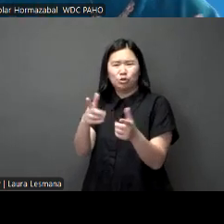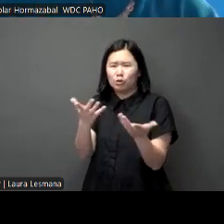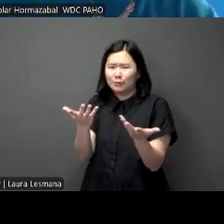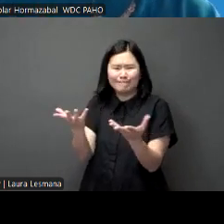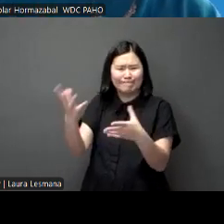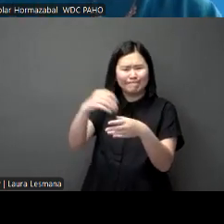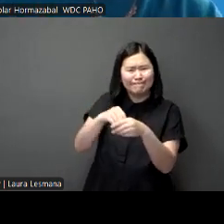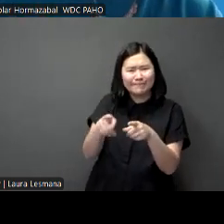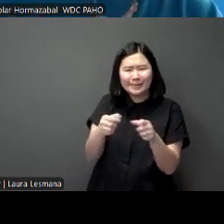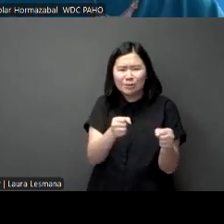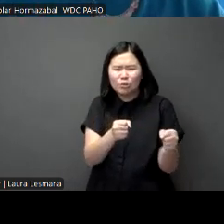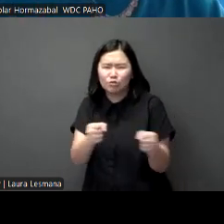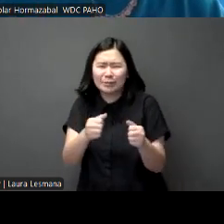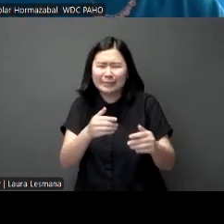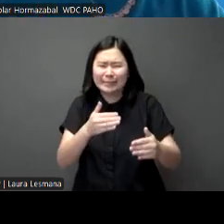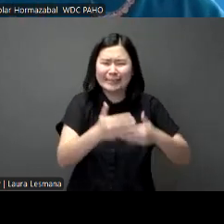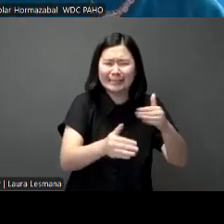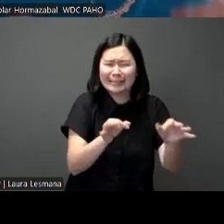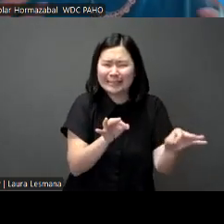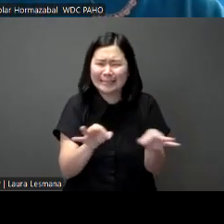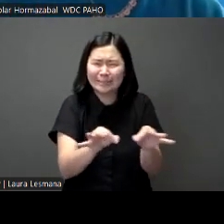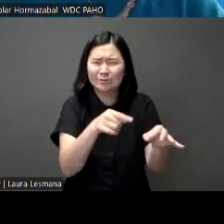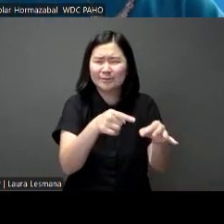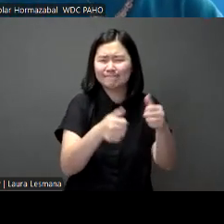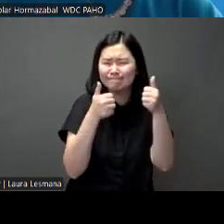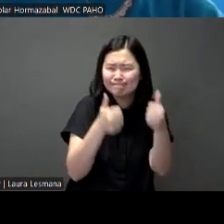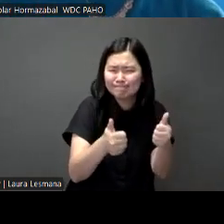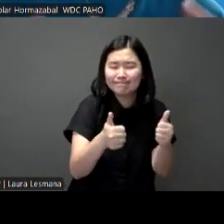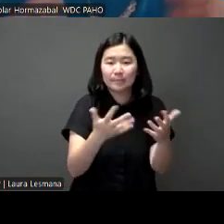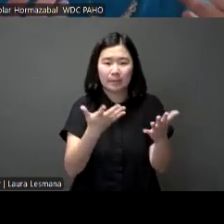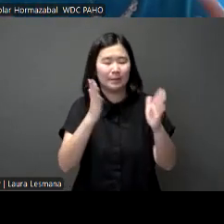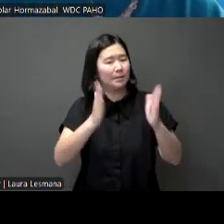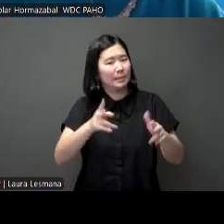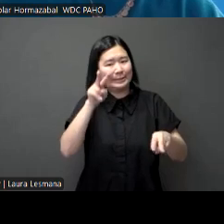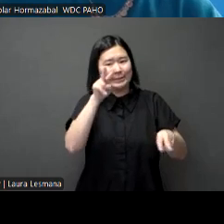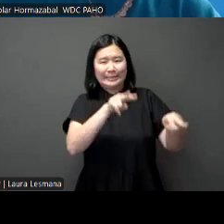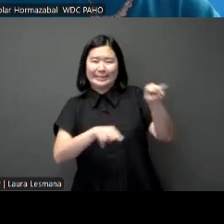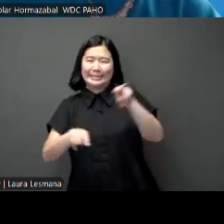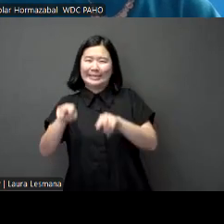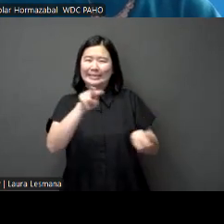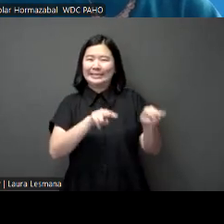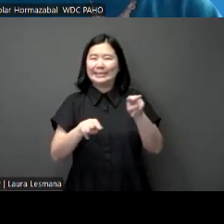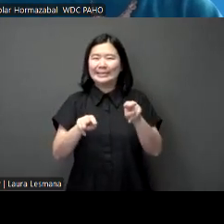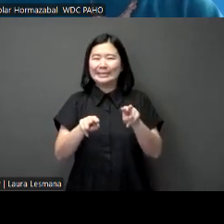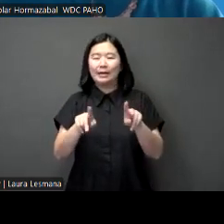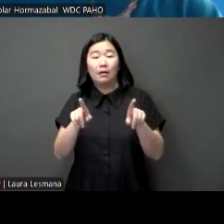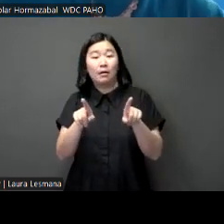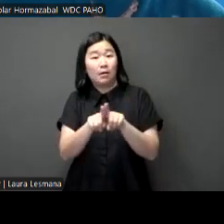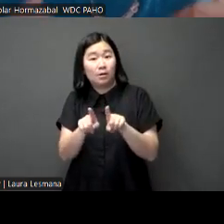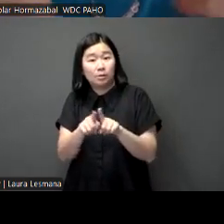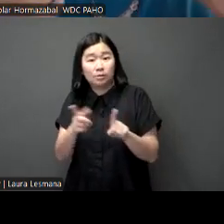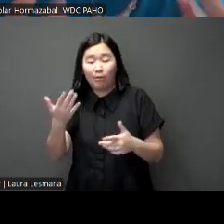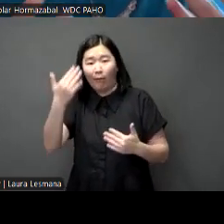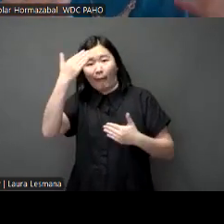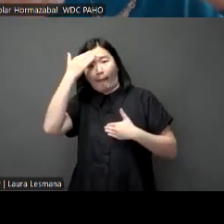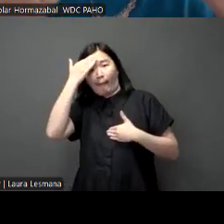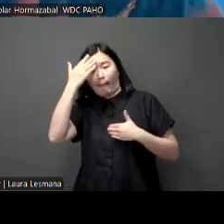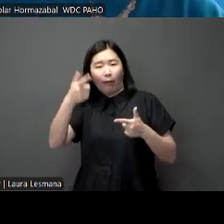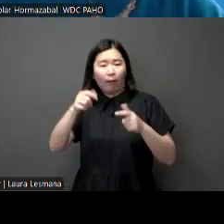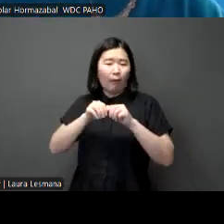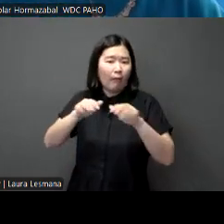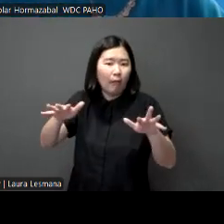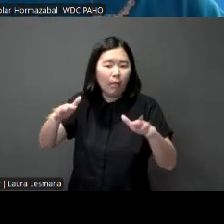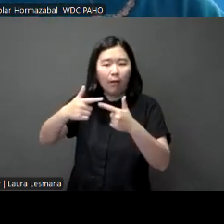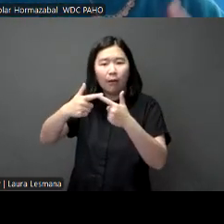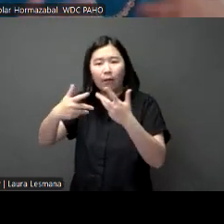mirar cómo algunas de estas herramientas pueden ser útiles, que necesitan adecuación en el contexto de los países y que nos pueden ayudar a